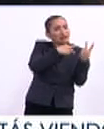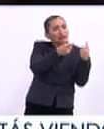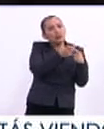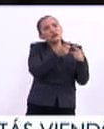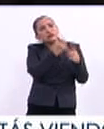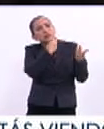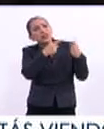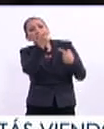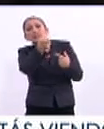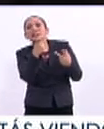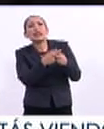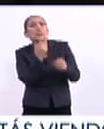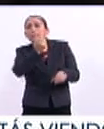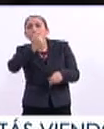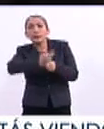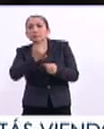¿no?